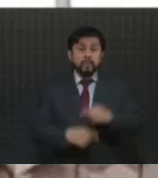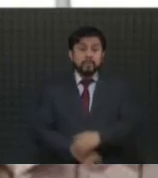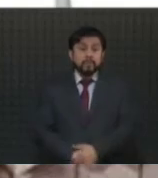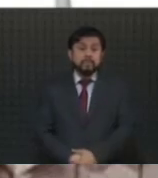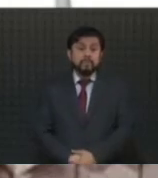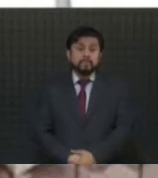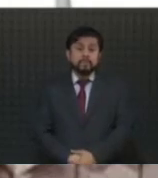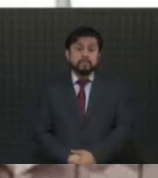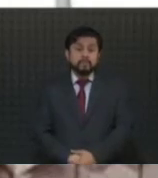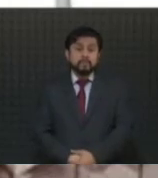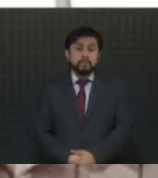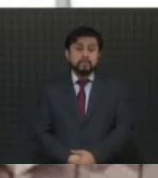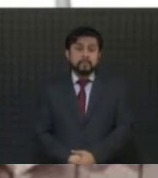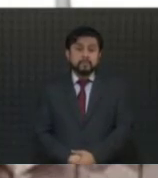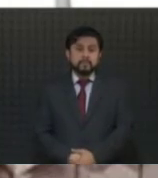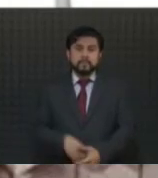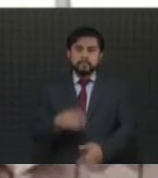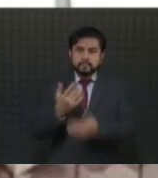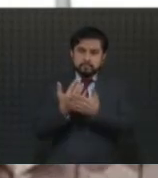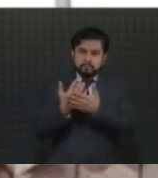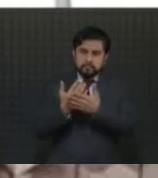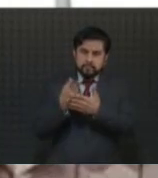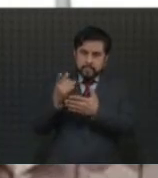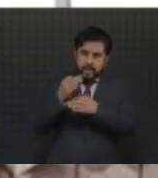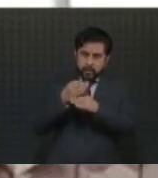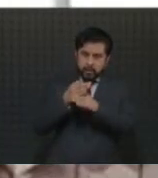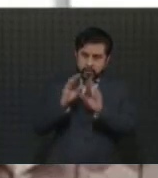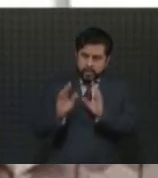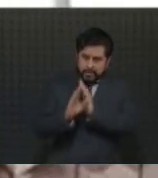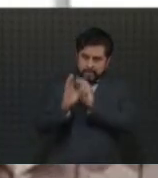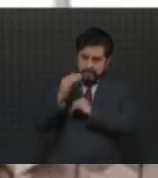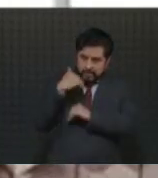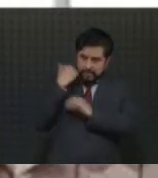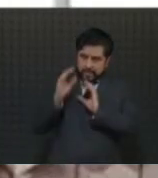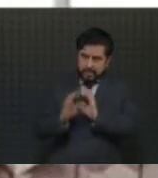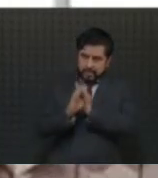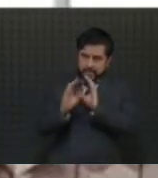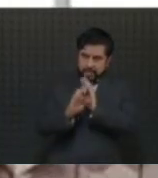Ahorita si quieres cantamos el himno nacional, pero déjenme anunciar esto.